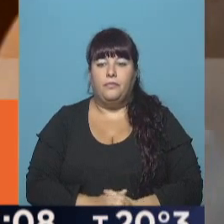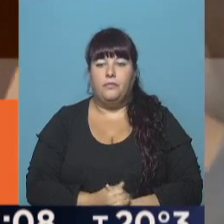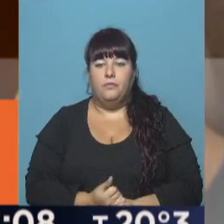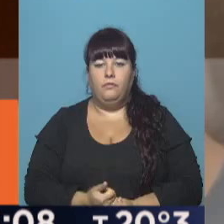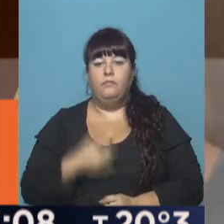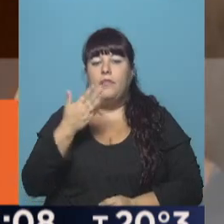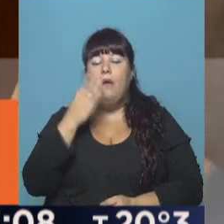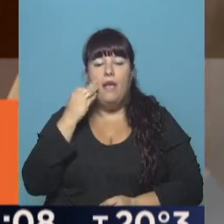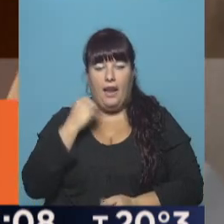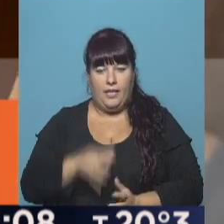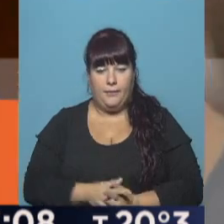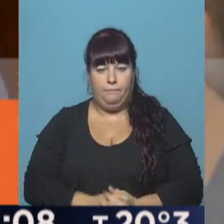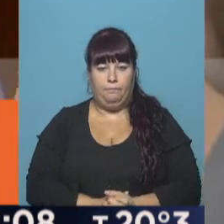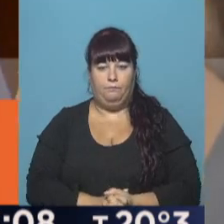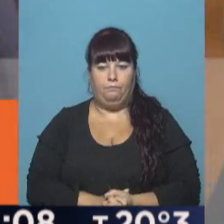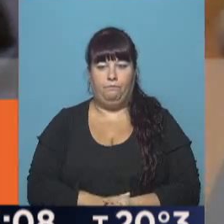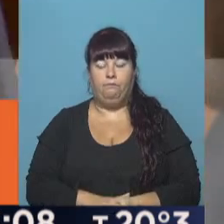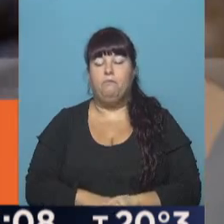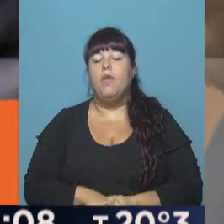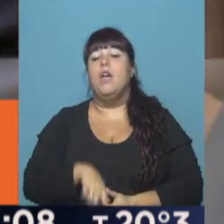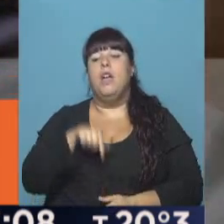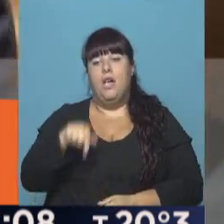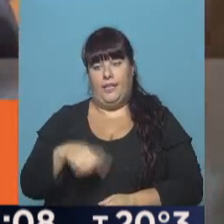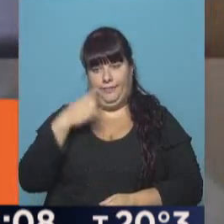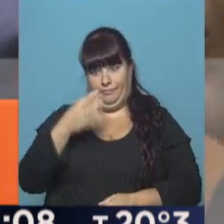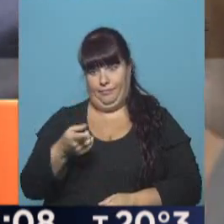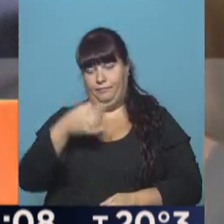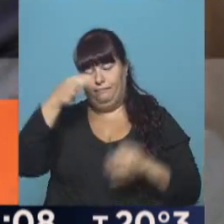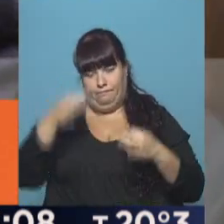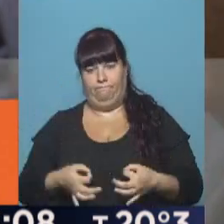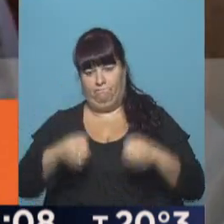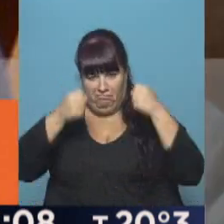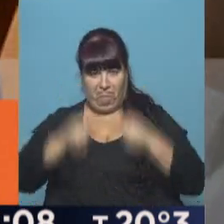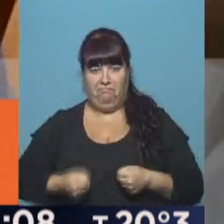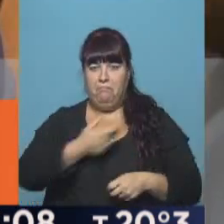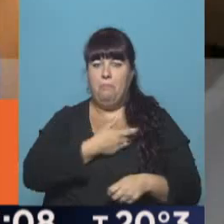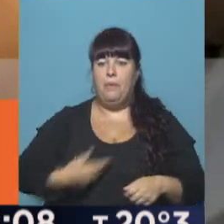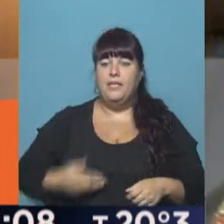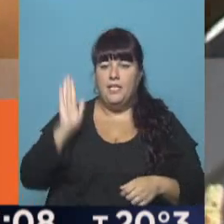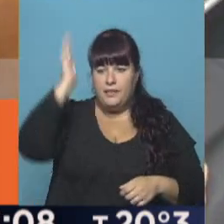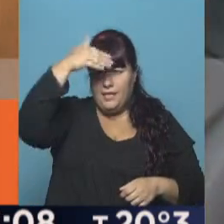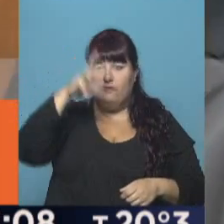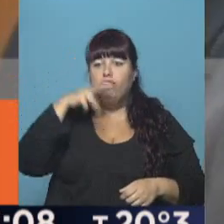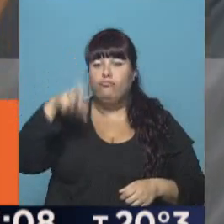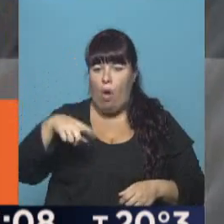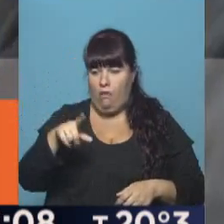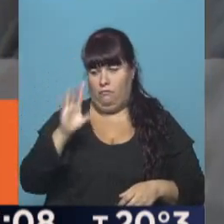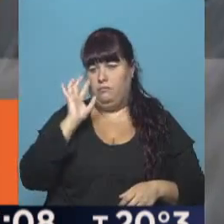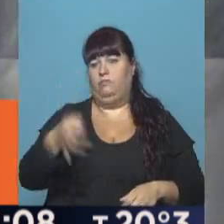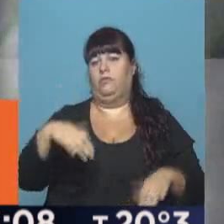Very, very proud of our military. Es una muestra de decisión de parte del presidente Donald Trump verdaderamente